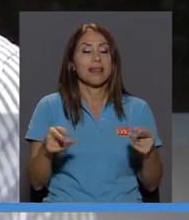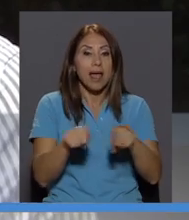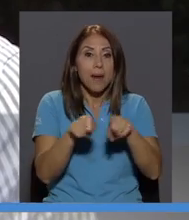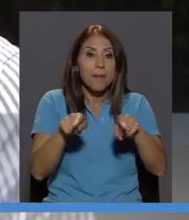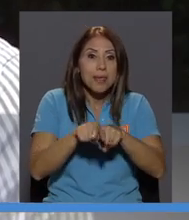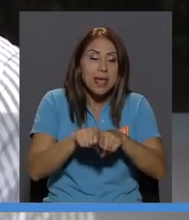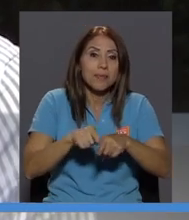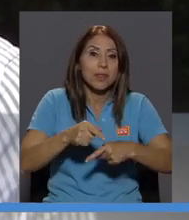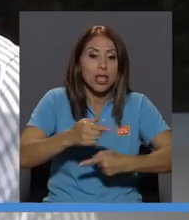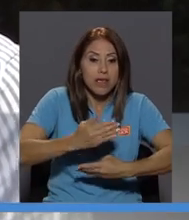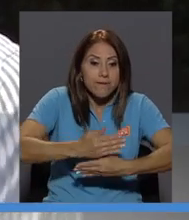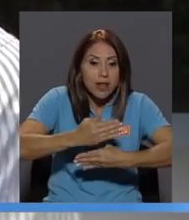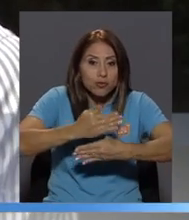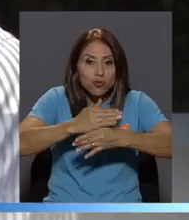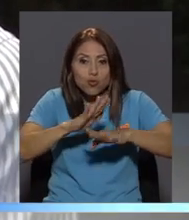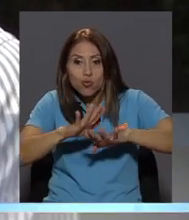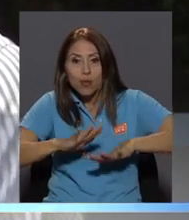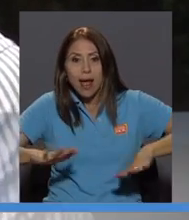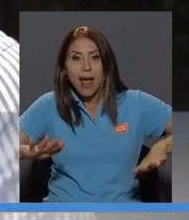levantamiento de infraestructura en campo,